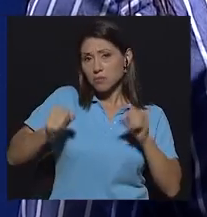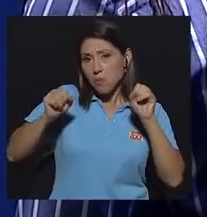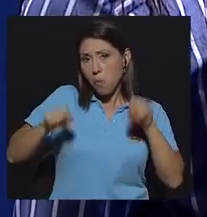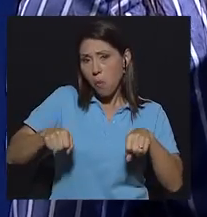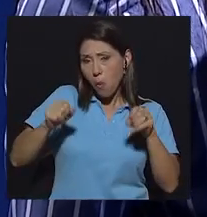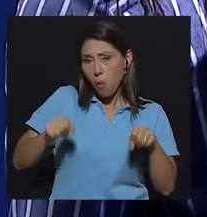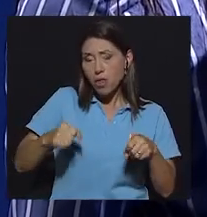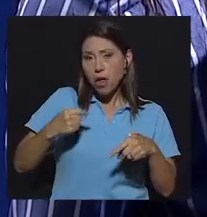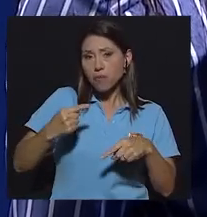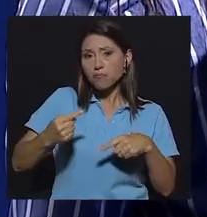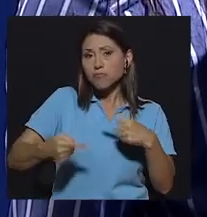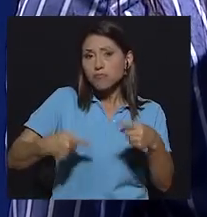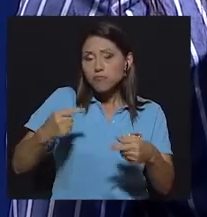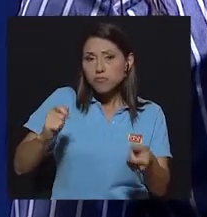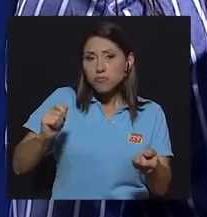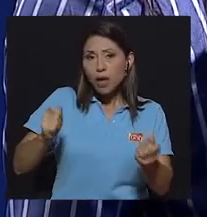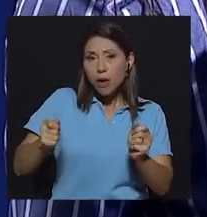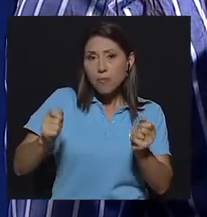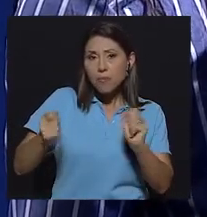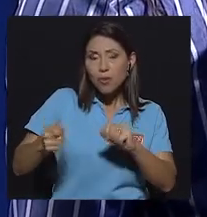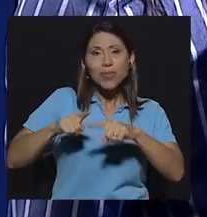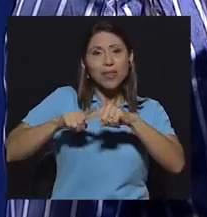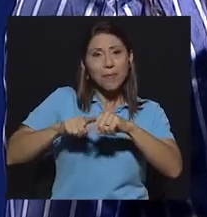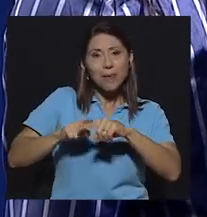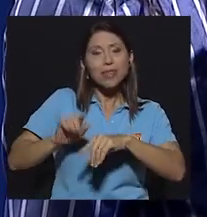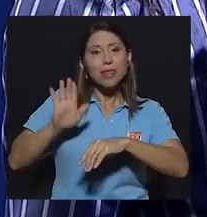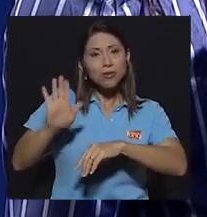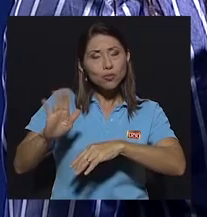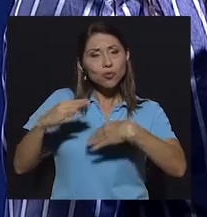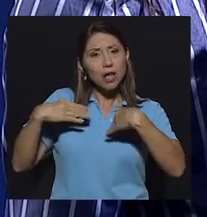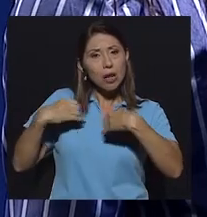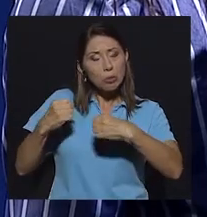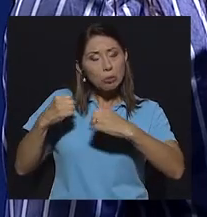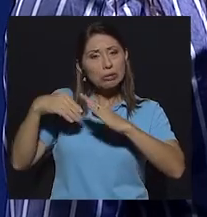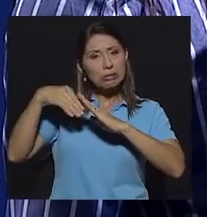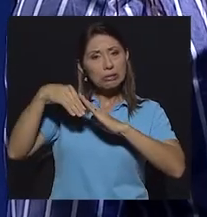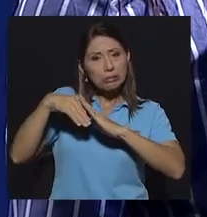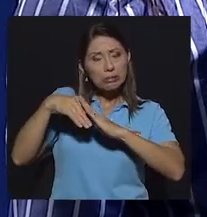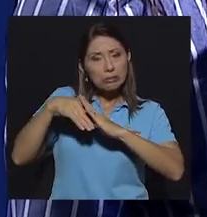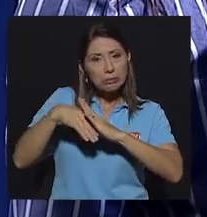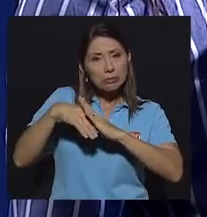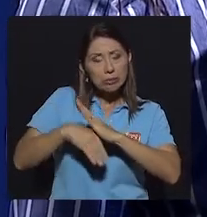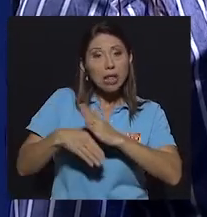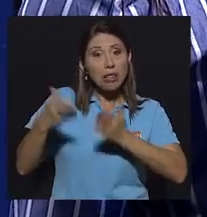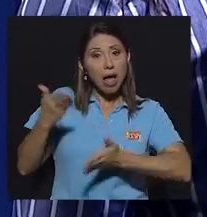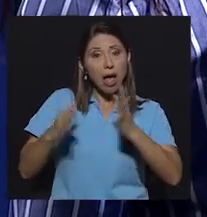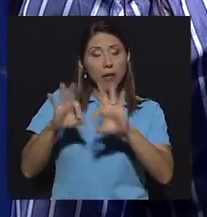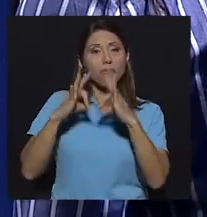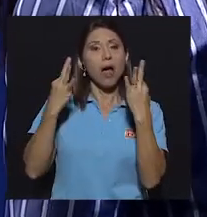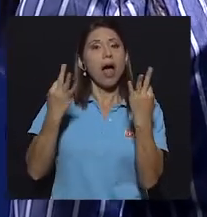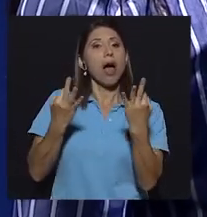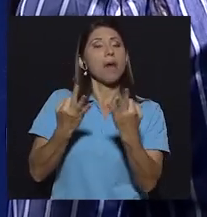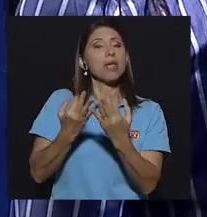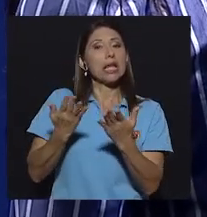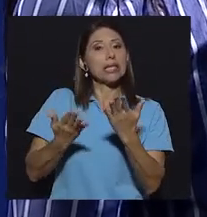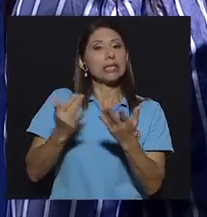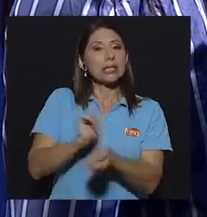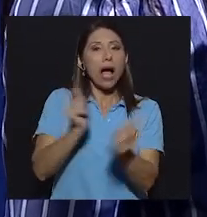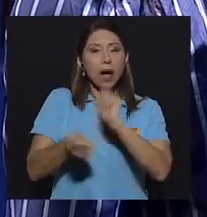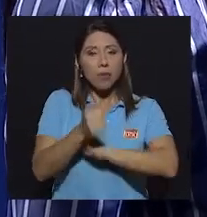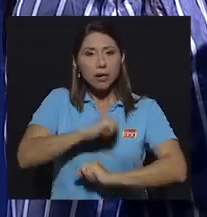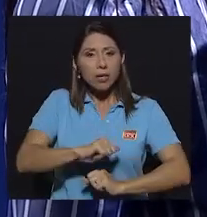digamos, conforme la salud se fuera deteriorando? ¿Podría haber un cambio de actitud de la familia, de decir, no, dejémoslo